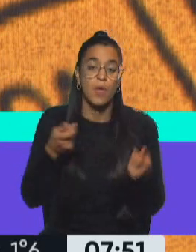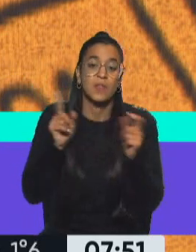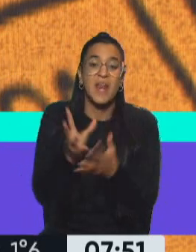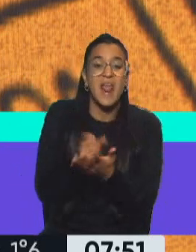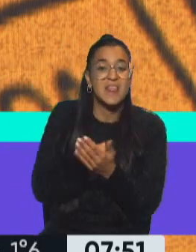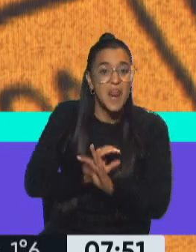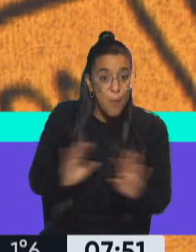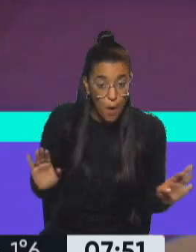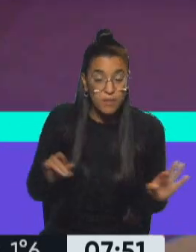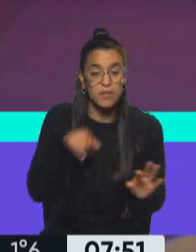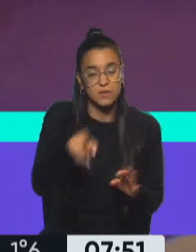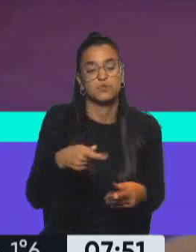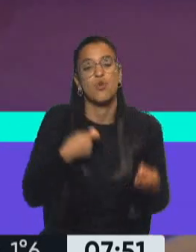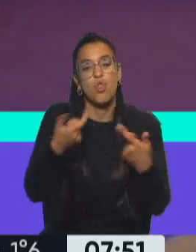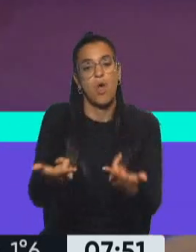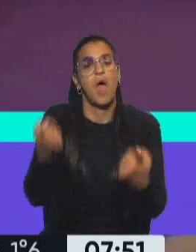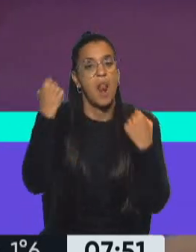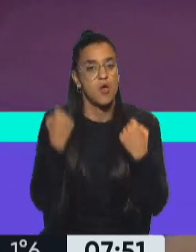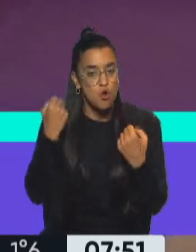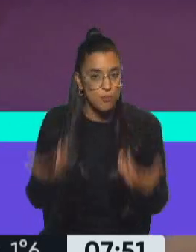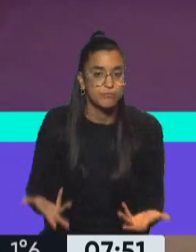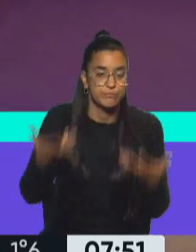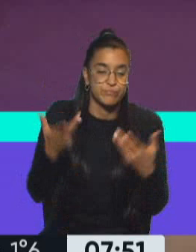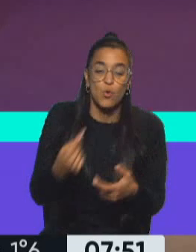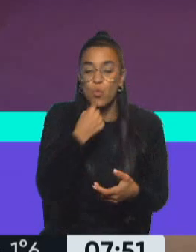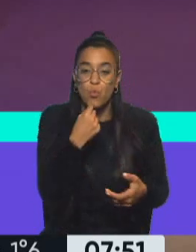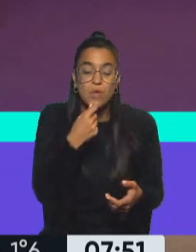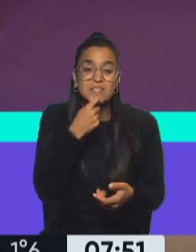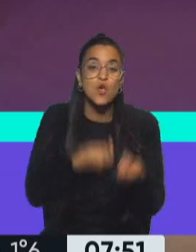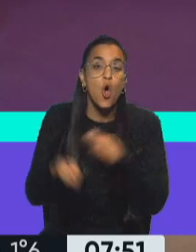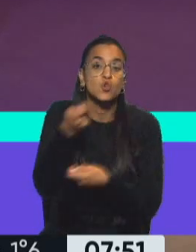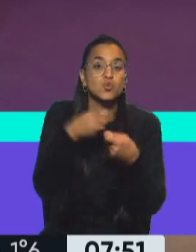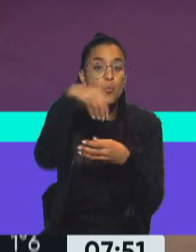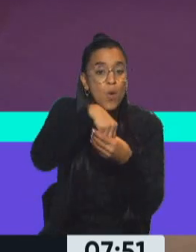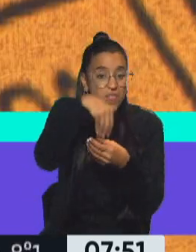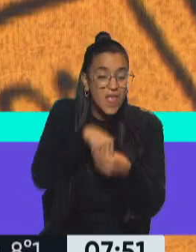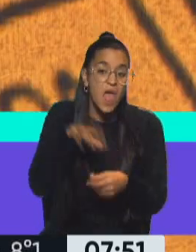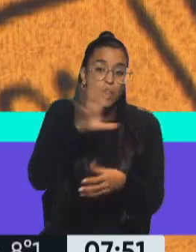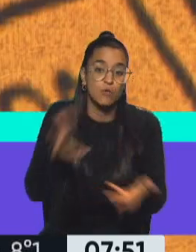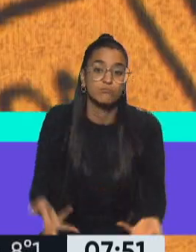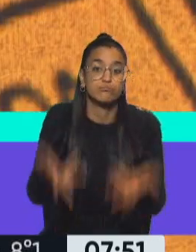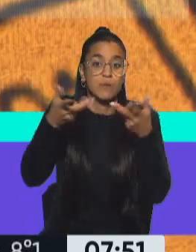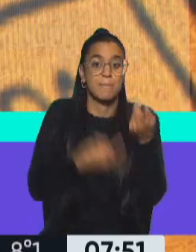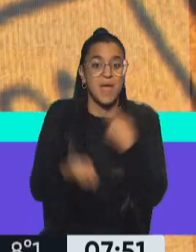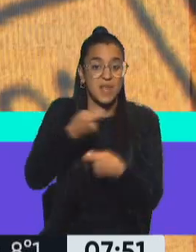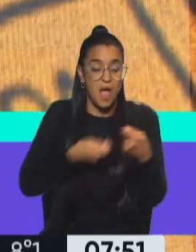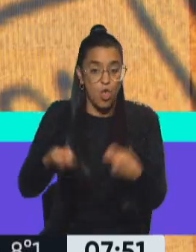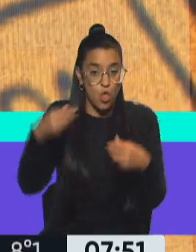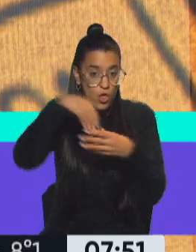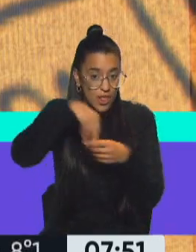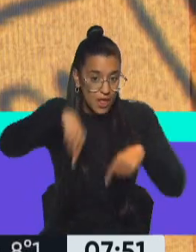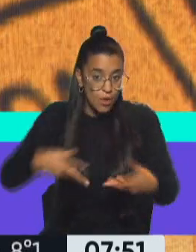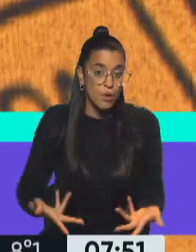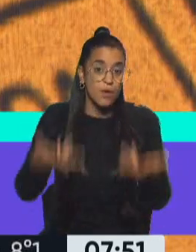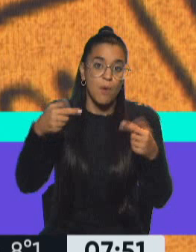retener, esto se va a volcar a la economía. La gran duda es si va a ir al consumo interno y dinamizar el mercado interno que